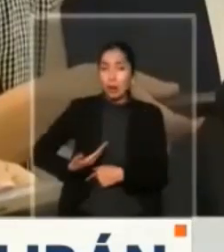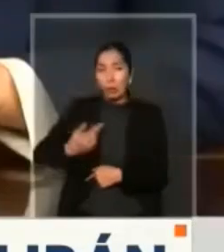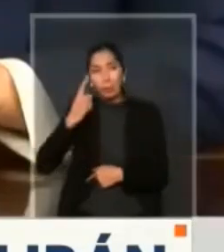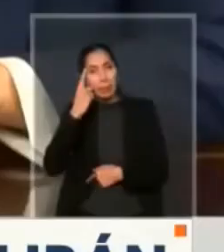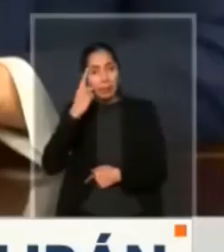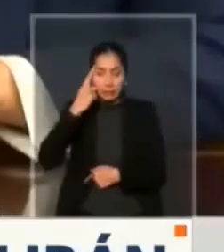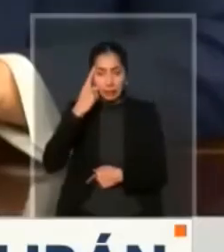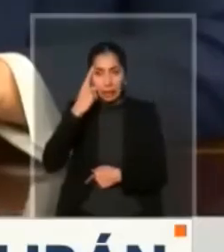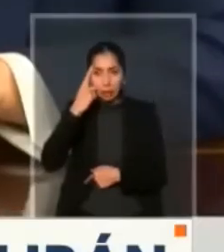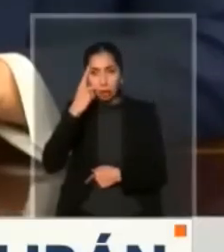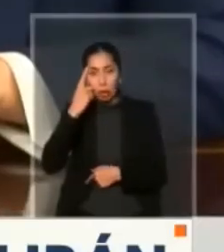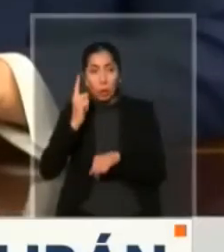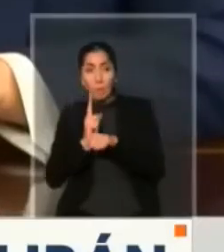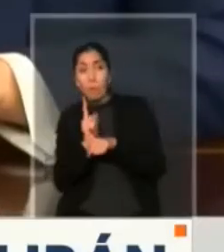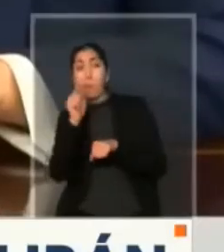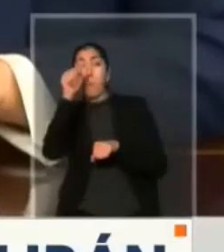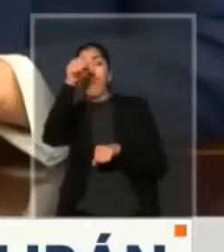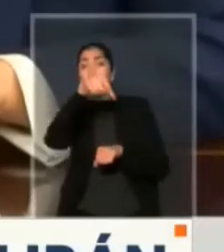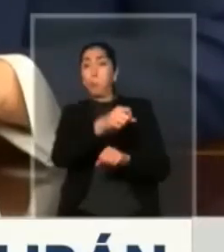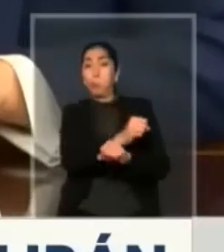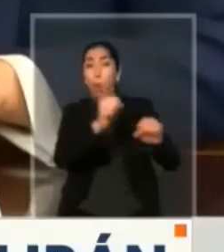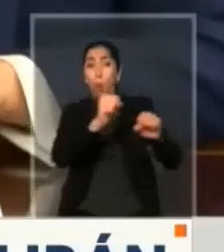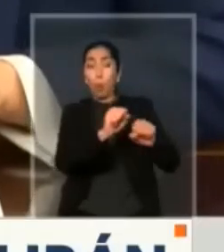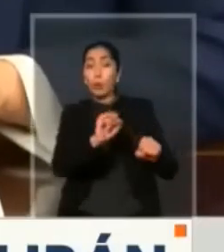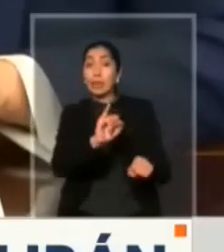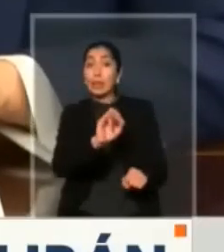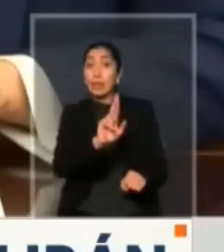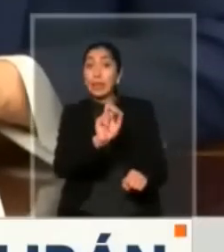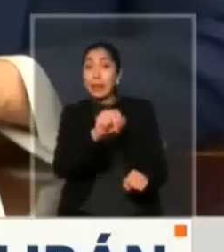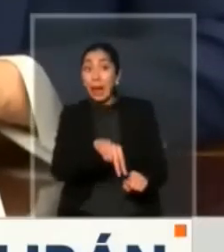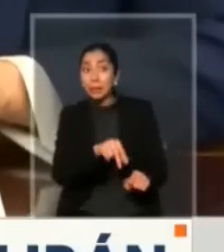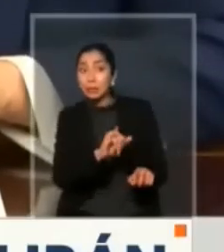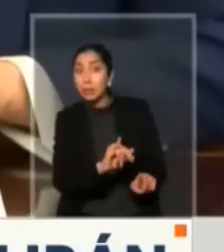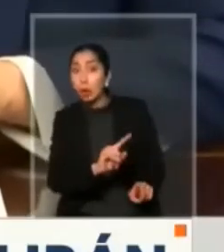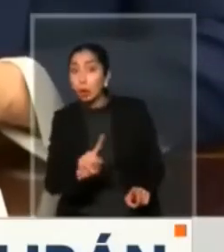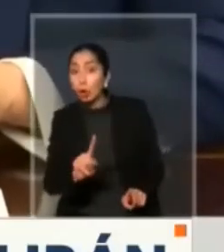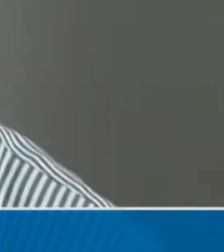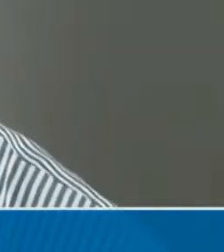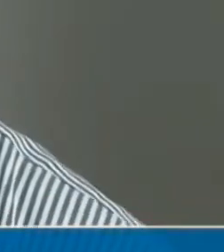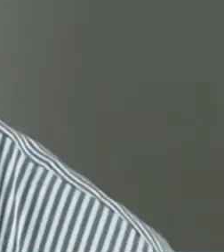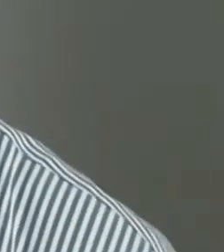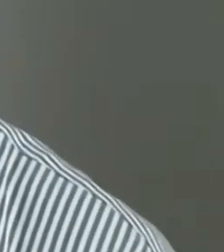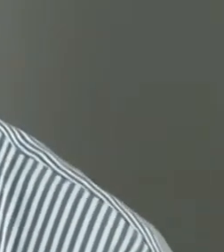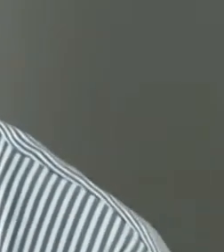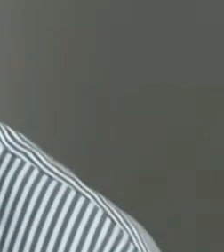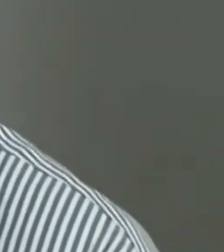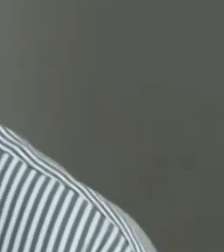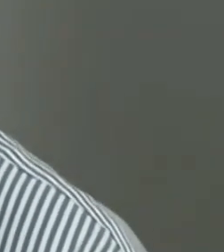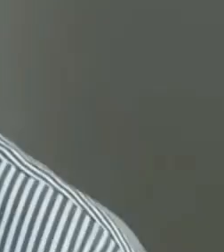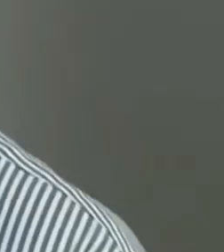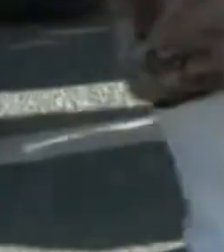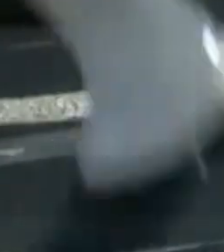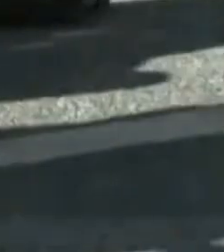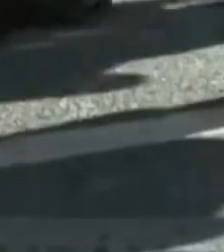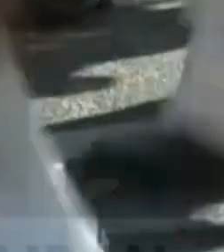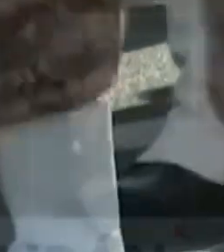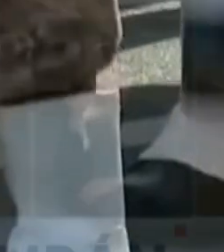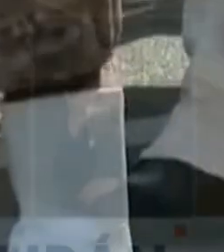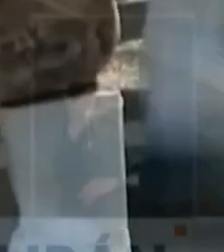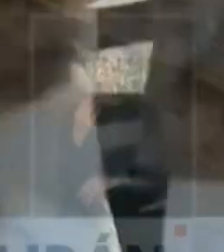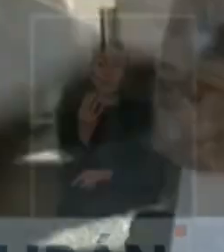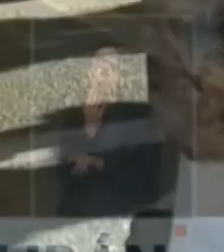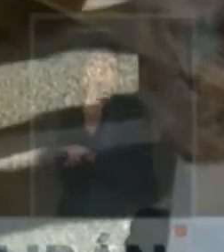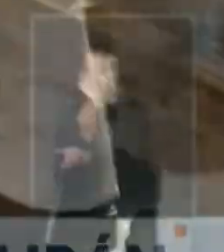Ayatollah Ali Khamenei. Estas declaraciones del premier israelí son para la galería, para la vidriera,